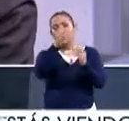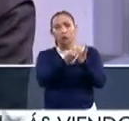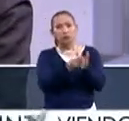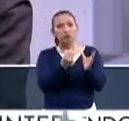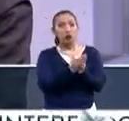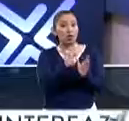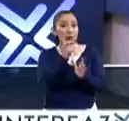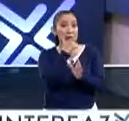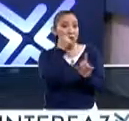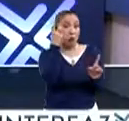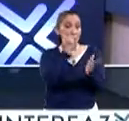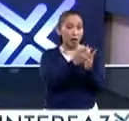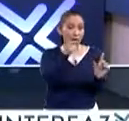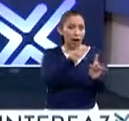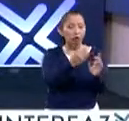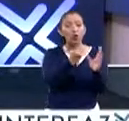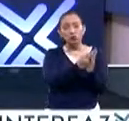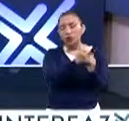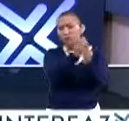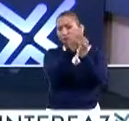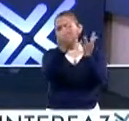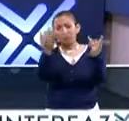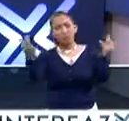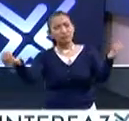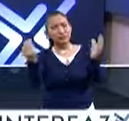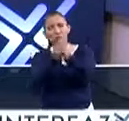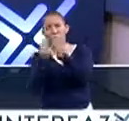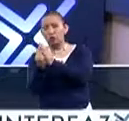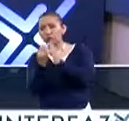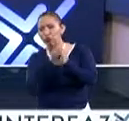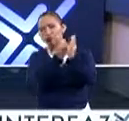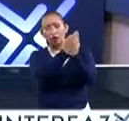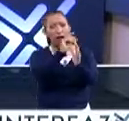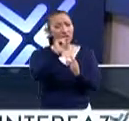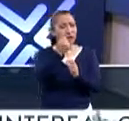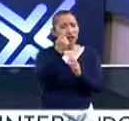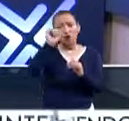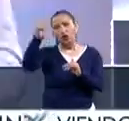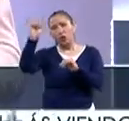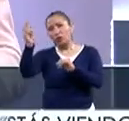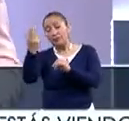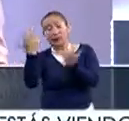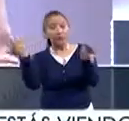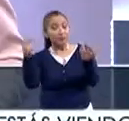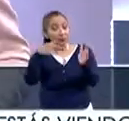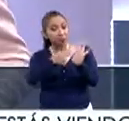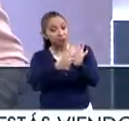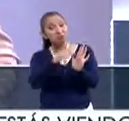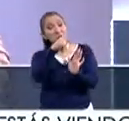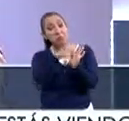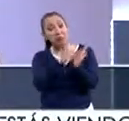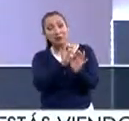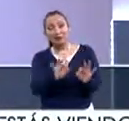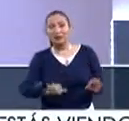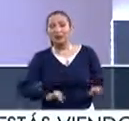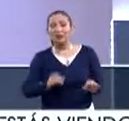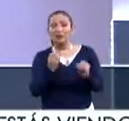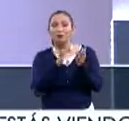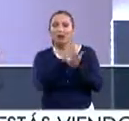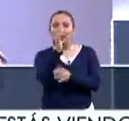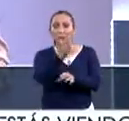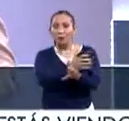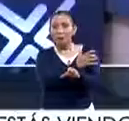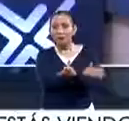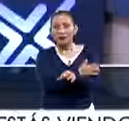claro porque no sólo el inglés es uno de los books hay infinidad de muchos no sólo del tecnológico de otras universidades así que esta plataforma es muy interesante muchísimas gracias